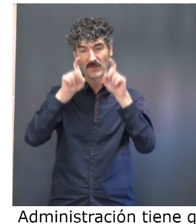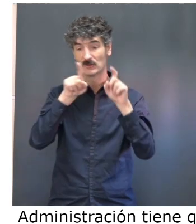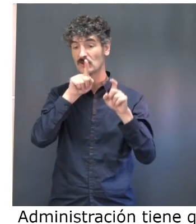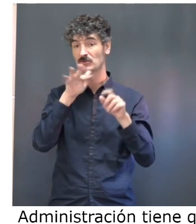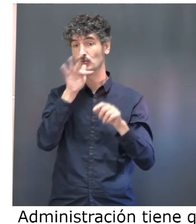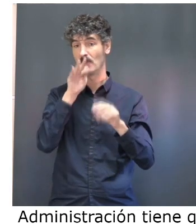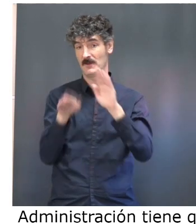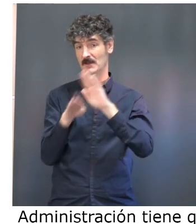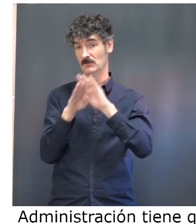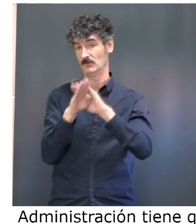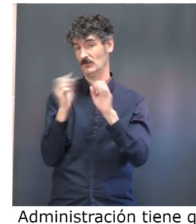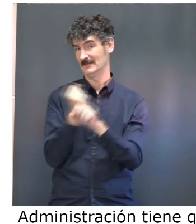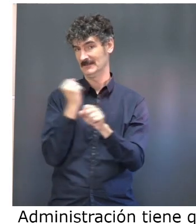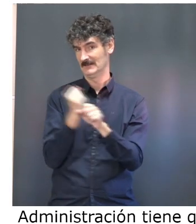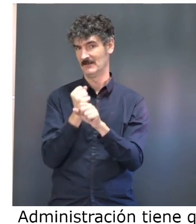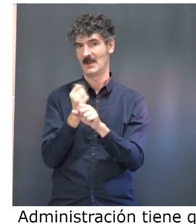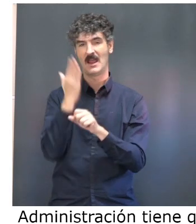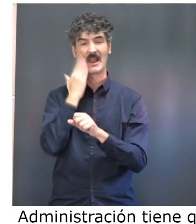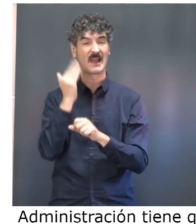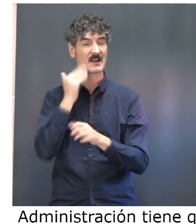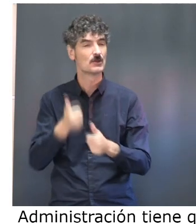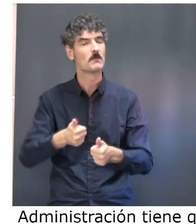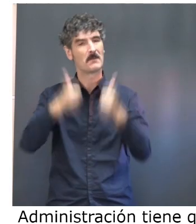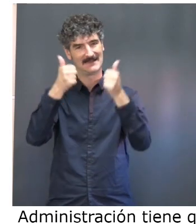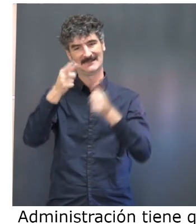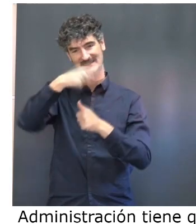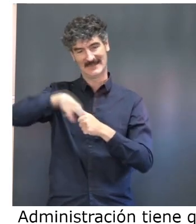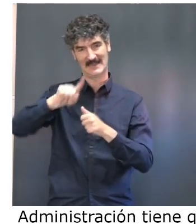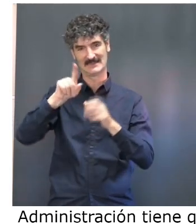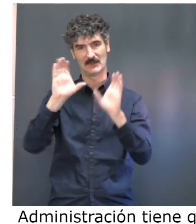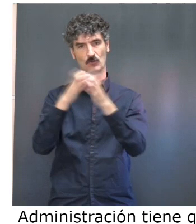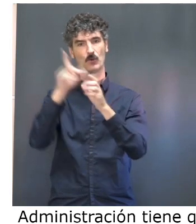en día más, en especial cariño en estos próximos años.